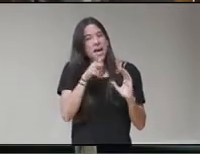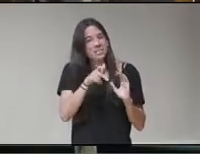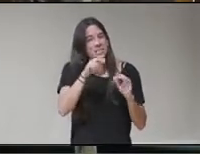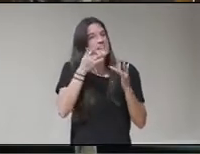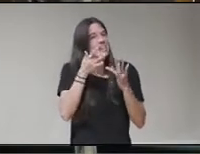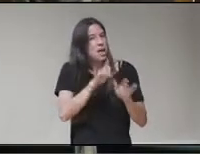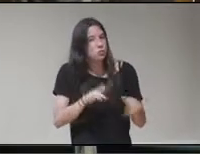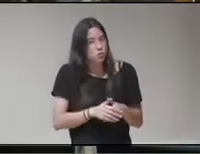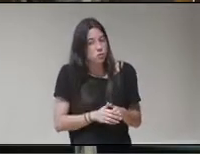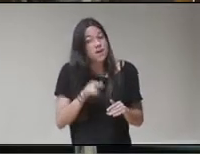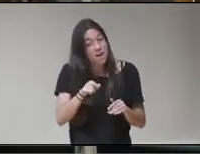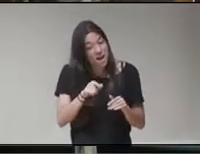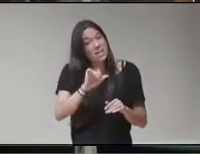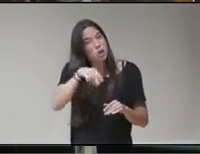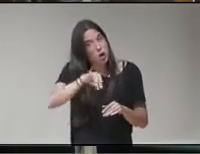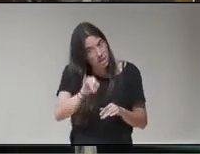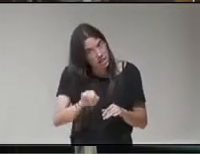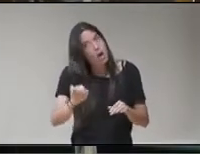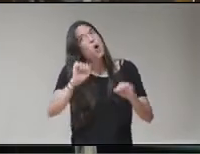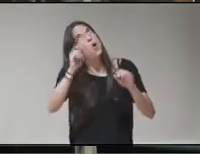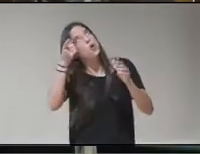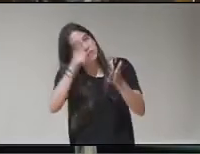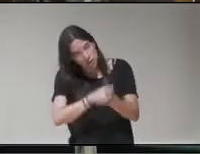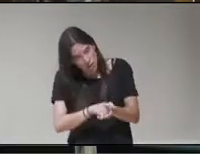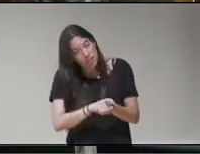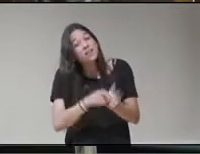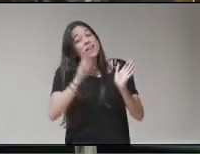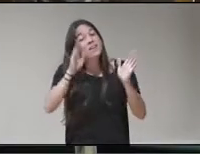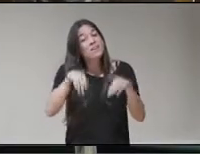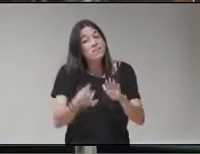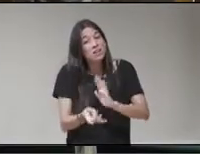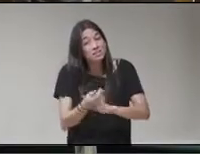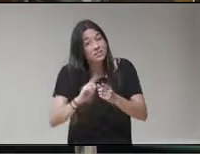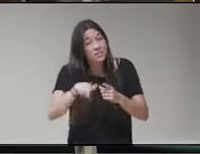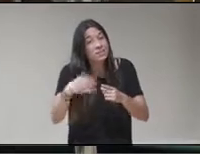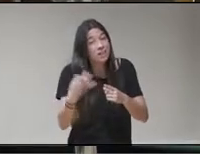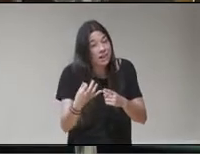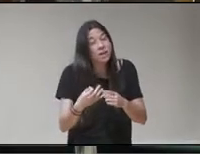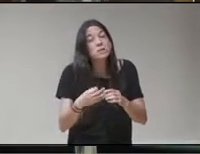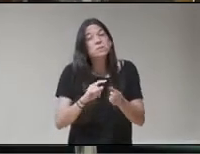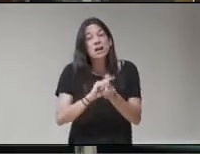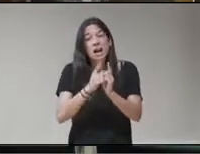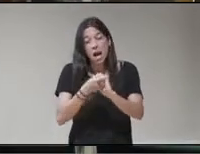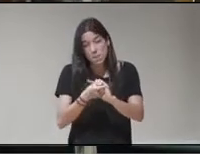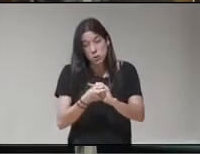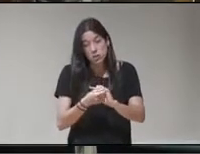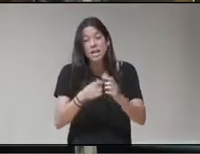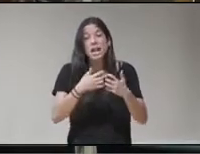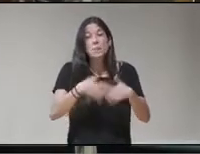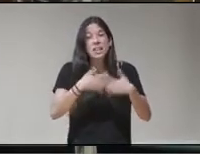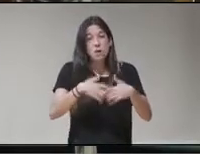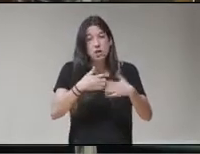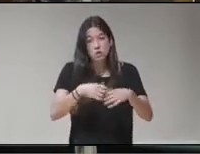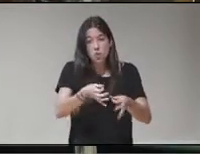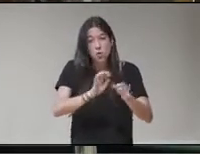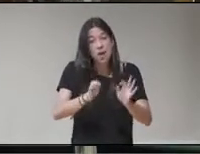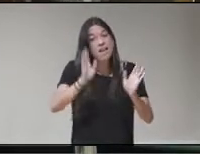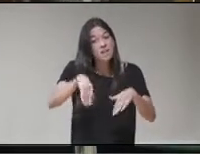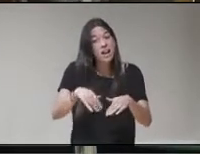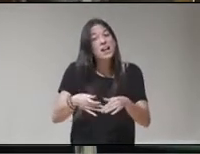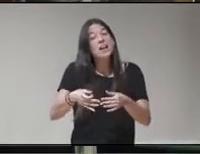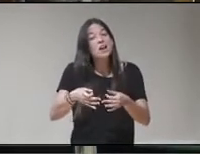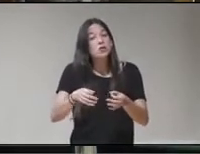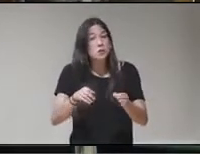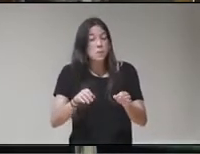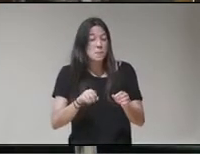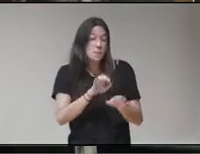allí se ioniza de nuevo y entonces va a provocar pues, alteraciones del metabolismo celular que conducen a la muerte de los